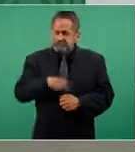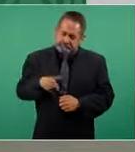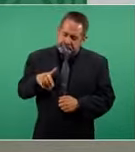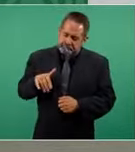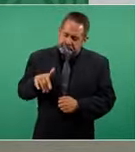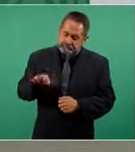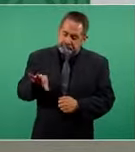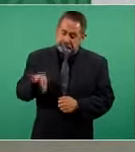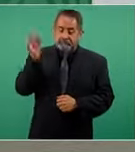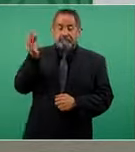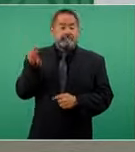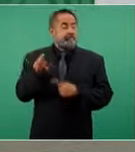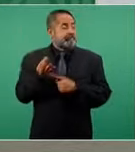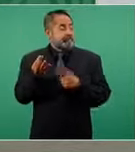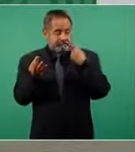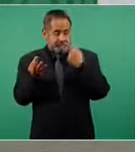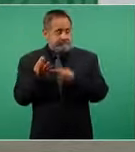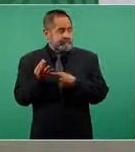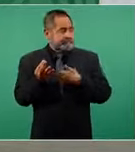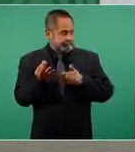Buscaba, aquí está,